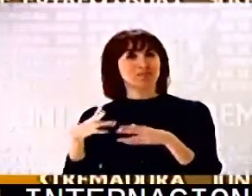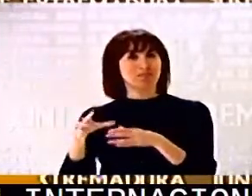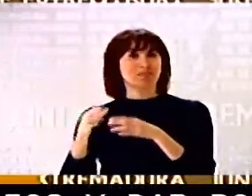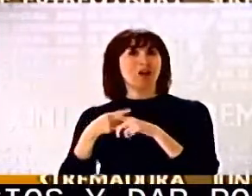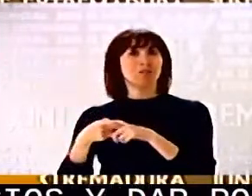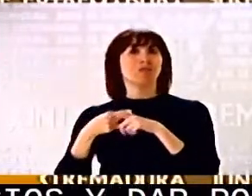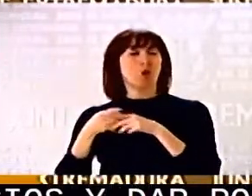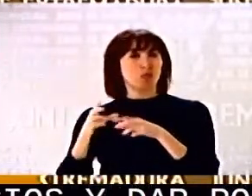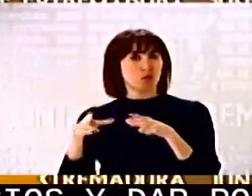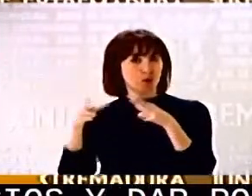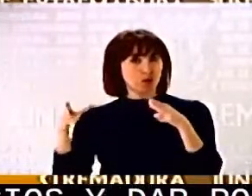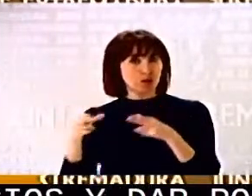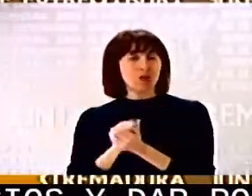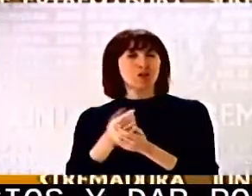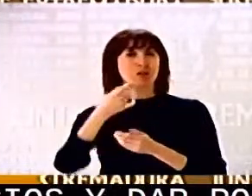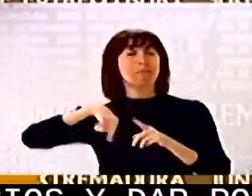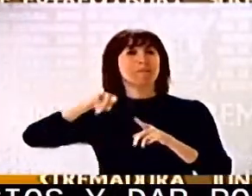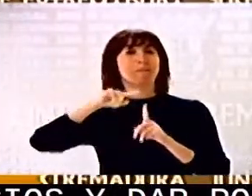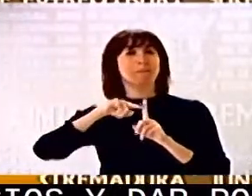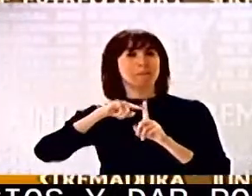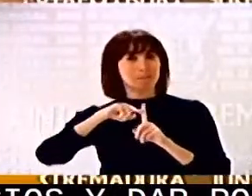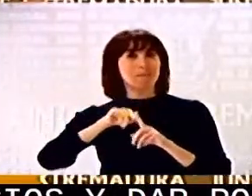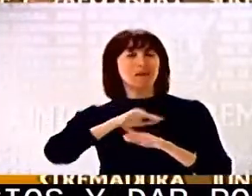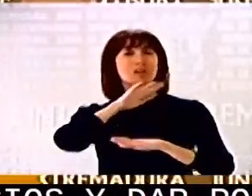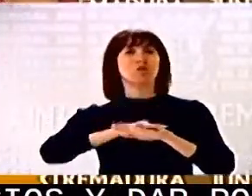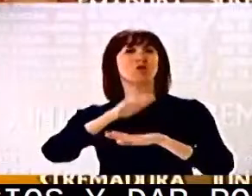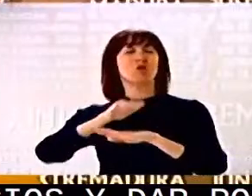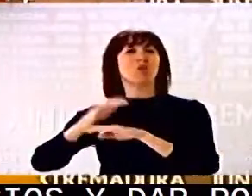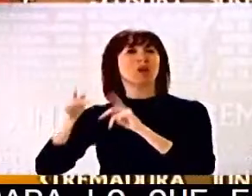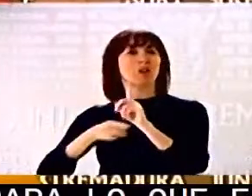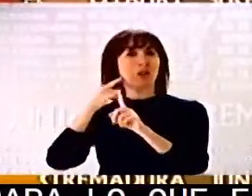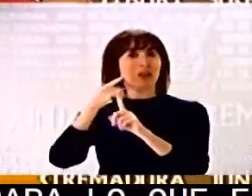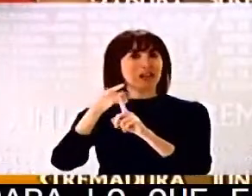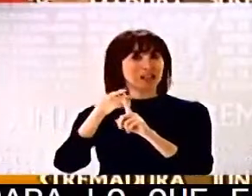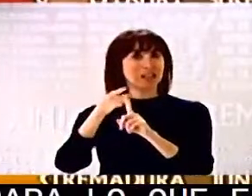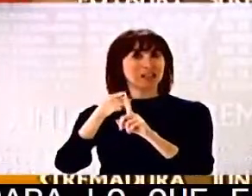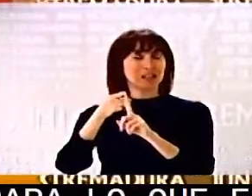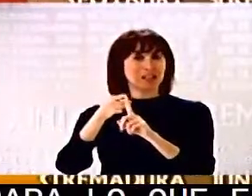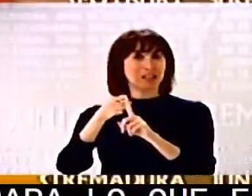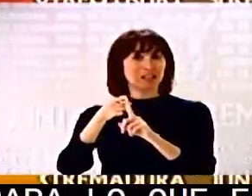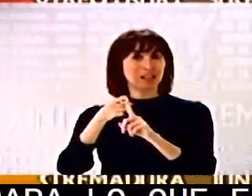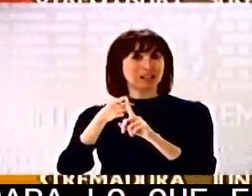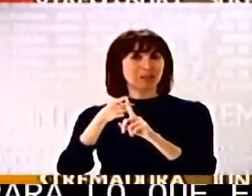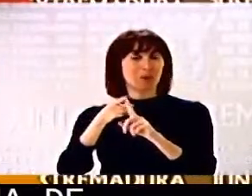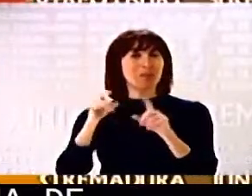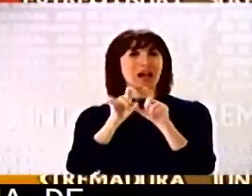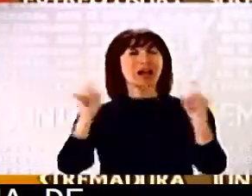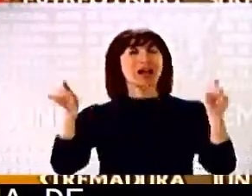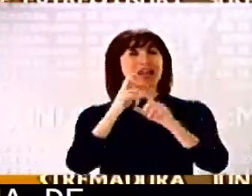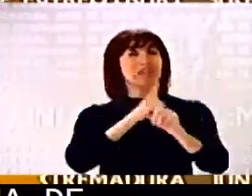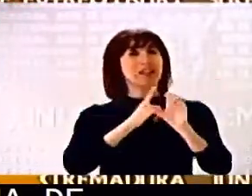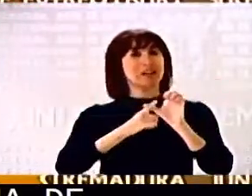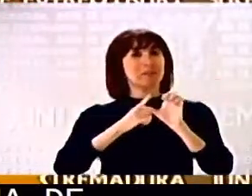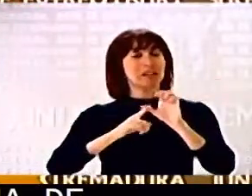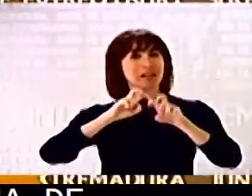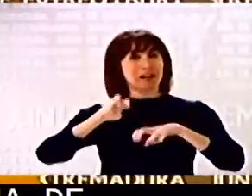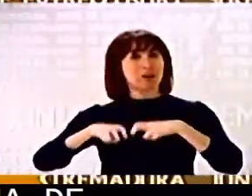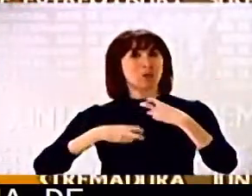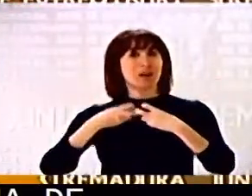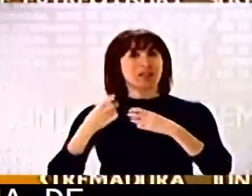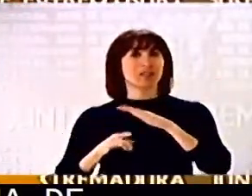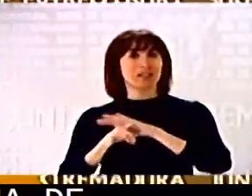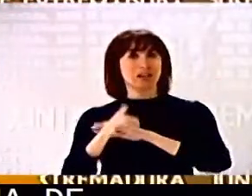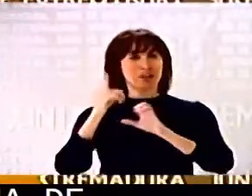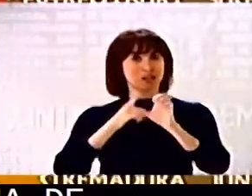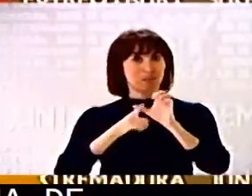supuesto, cumplimiento a los fines de para lo que es y para lo que está la Agencia Extremeña de Cooperación al Desarrollo de Extremadura, que